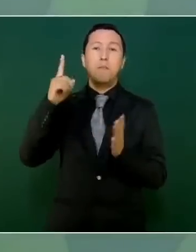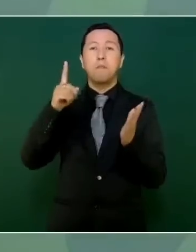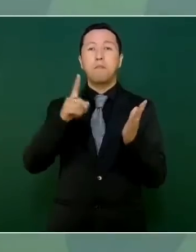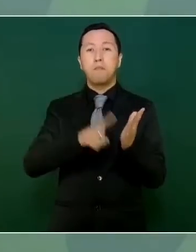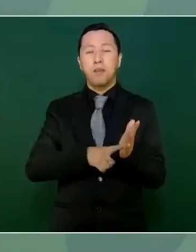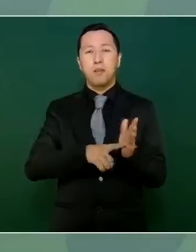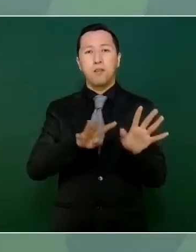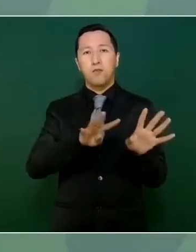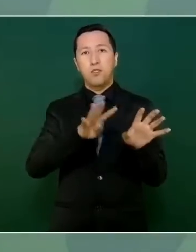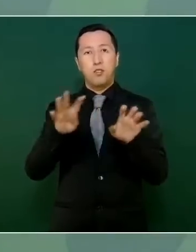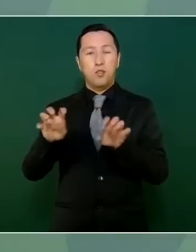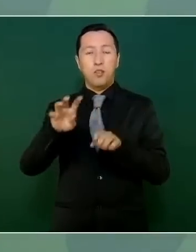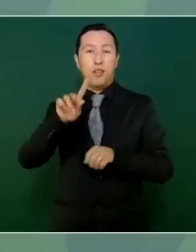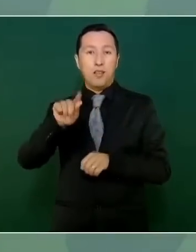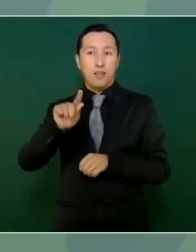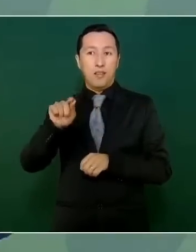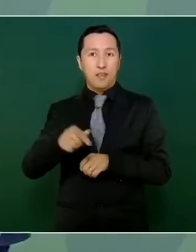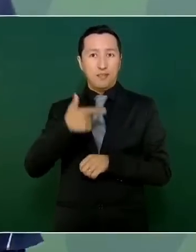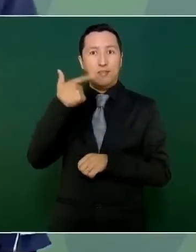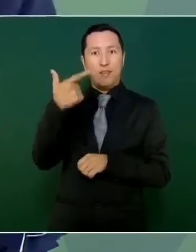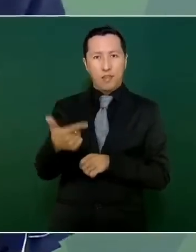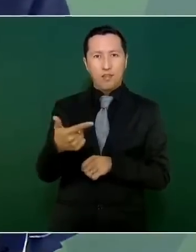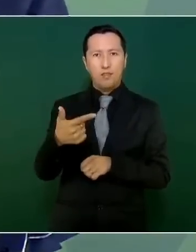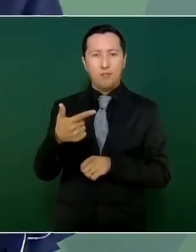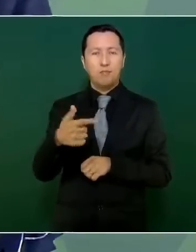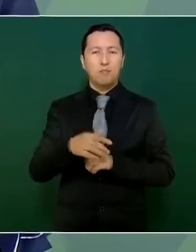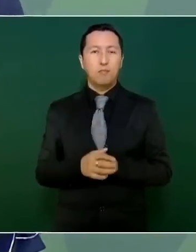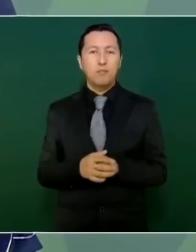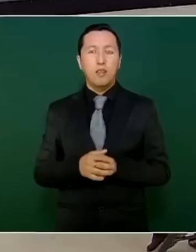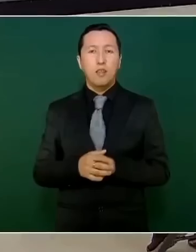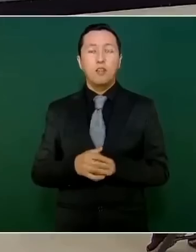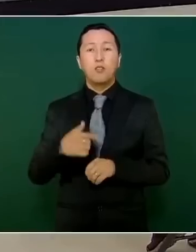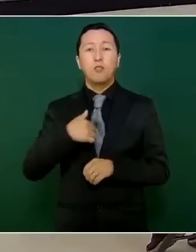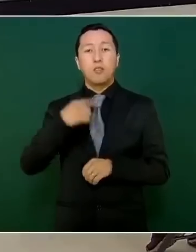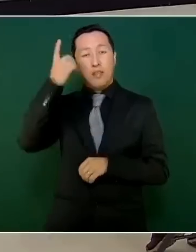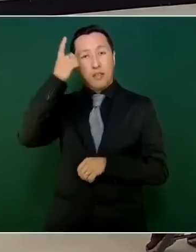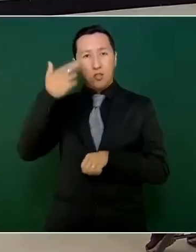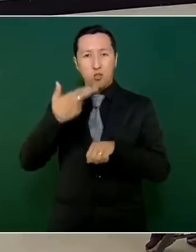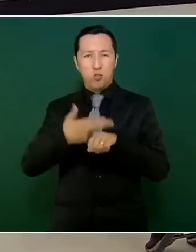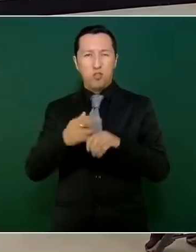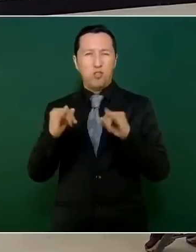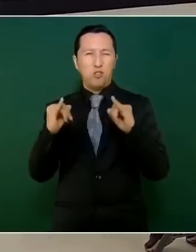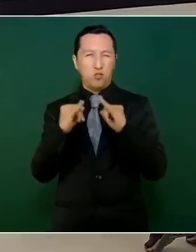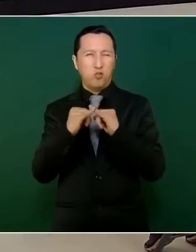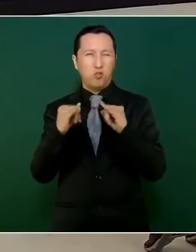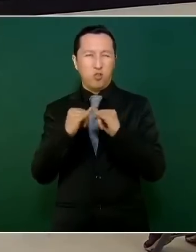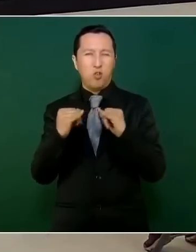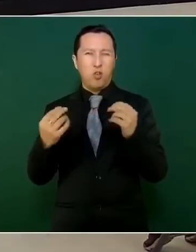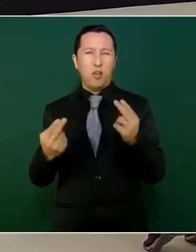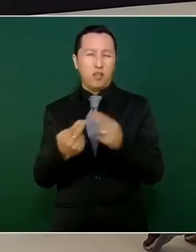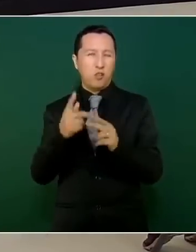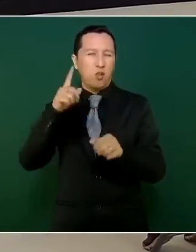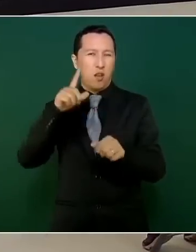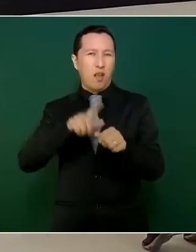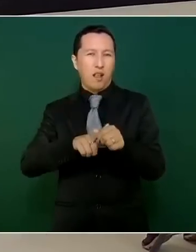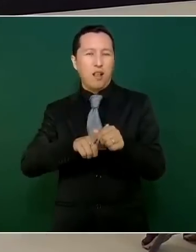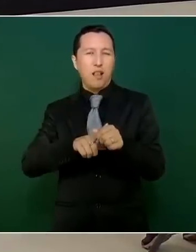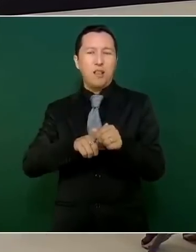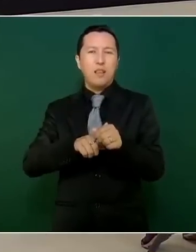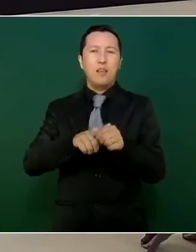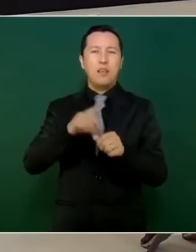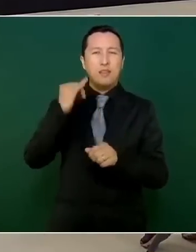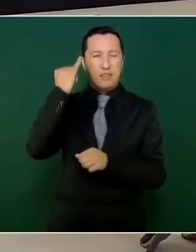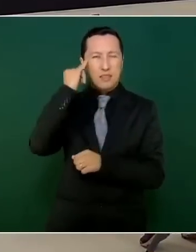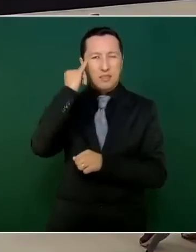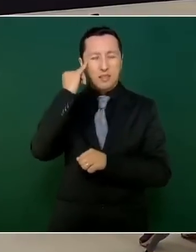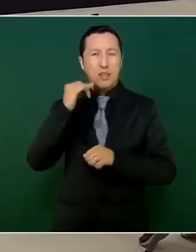1977 fui director del Instituto Nacional Indigenista en Tabasco y trabajé 6 años y